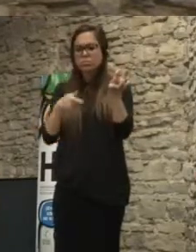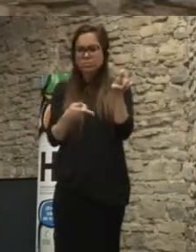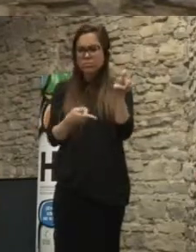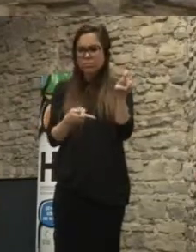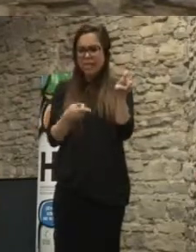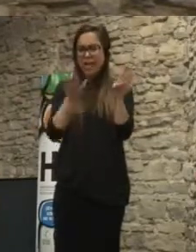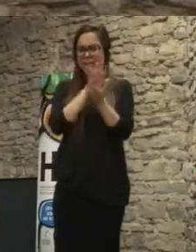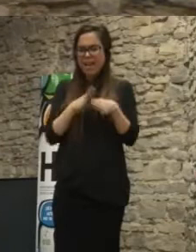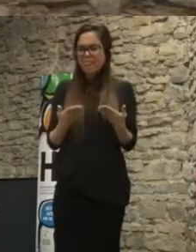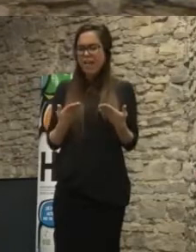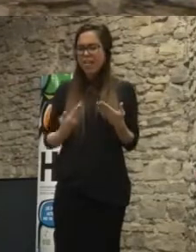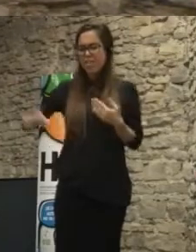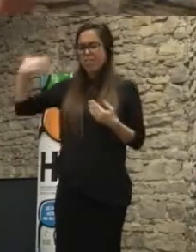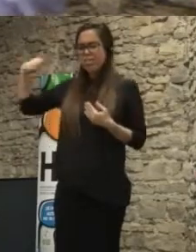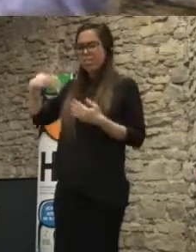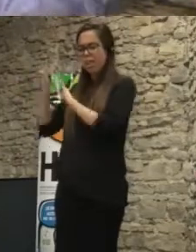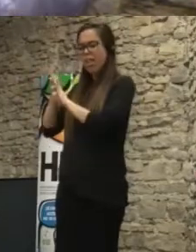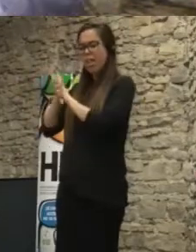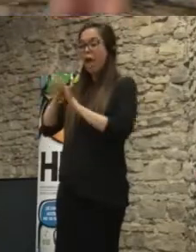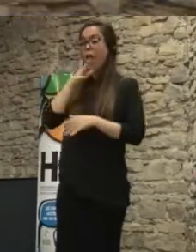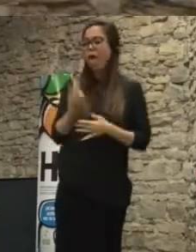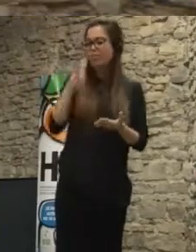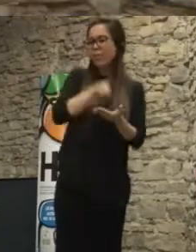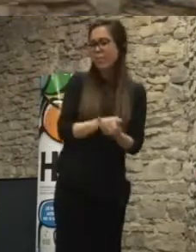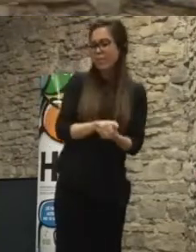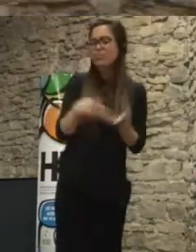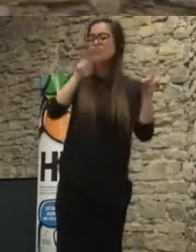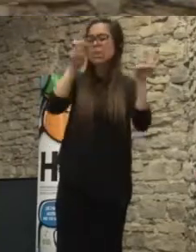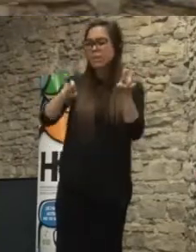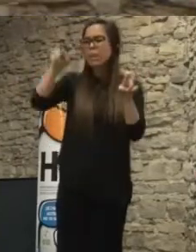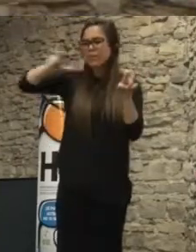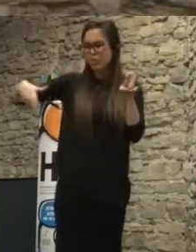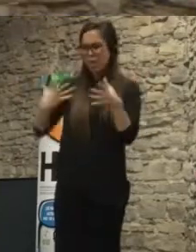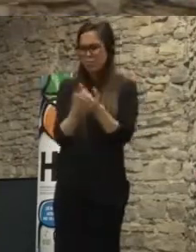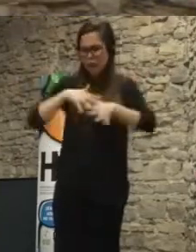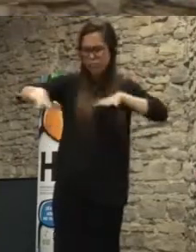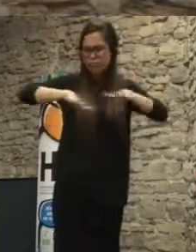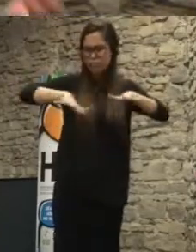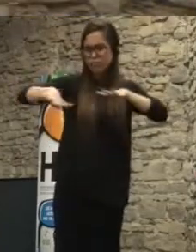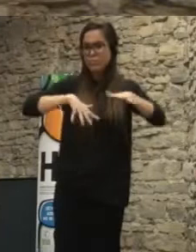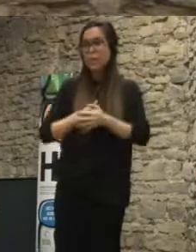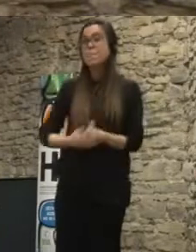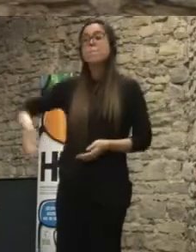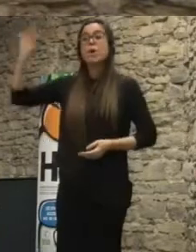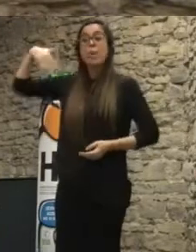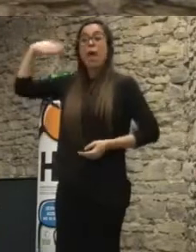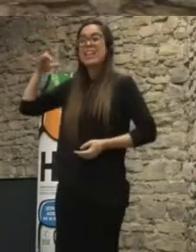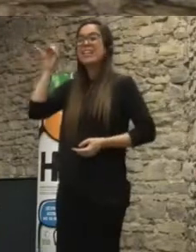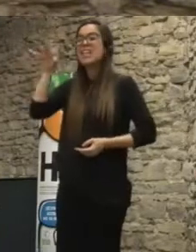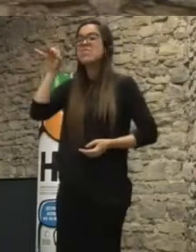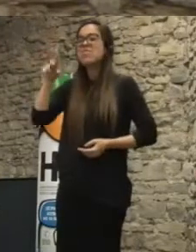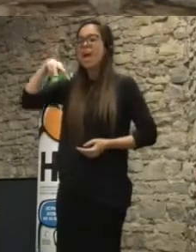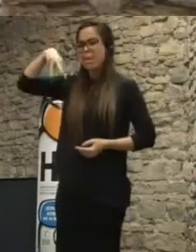capacidad de movilización, ¿no? Hace poco, bueno, a principios de la década, con el 15M,